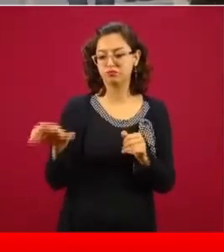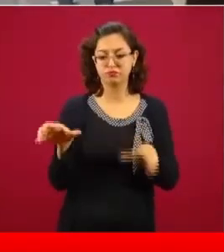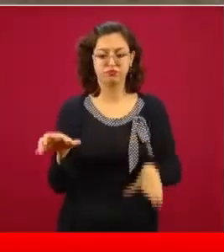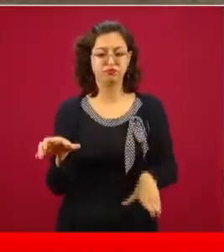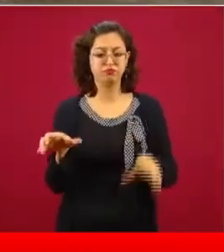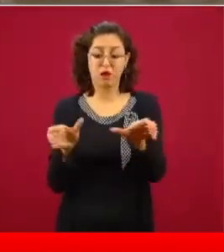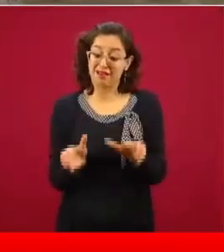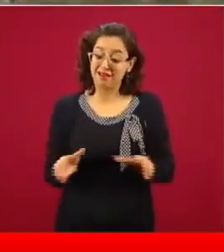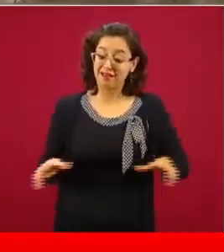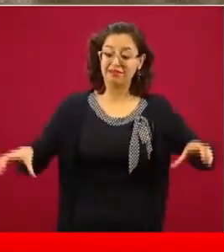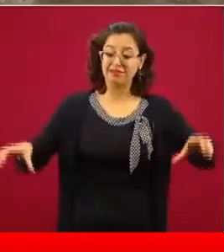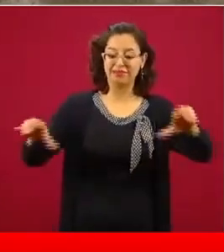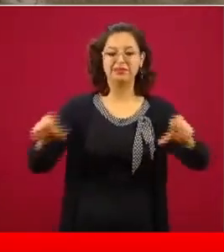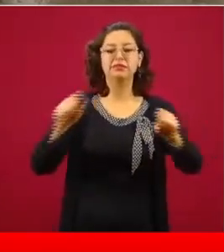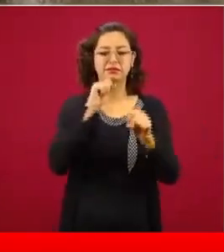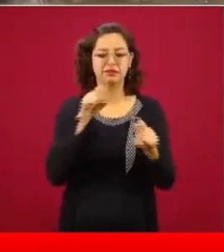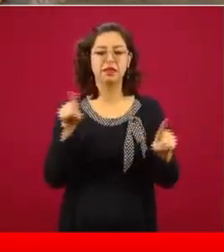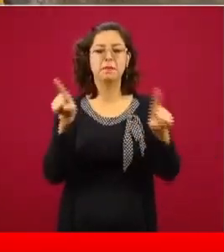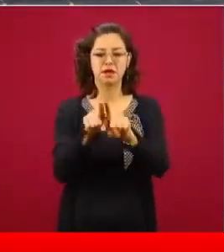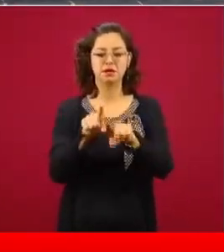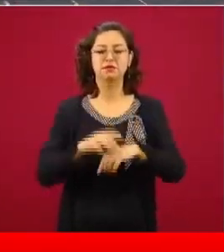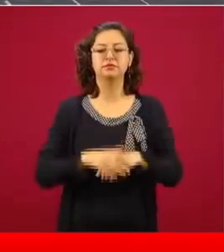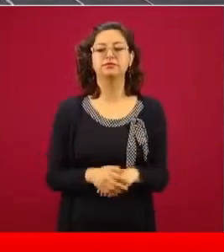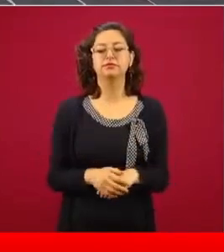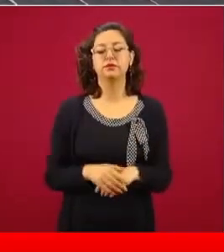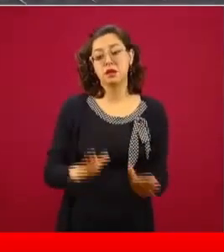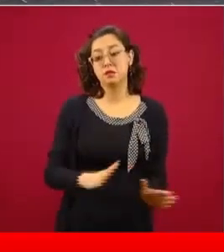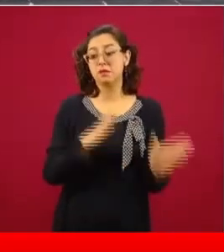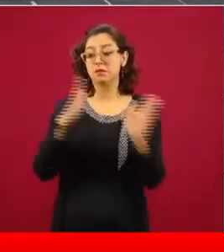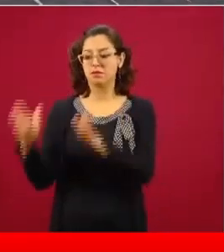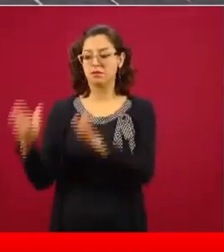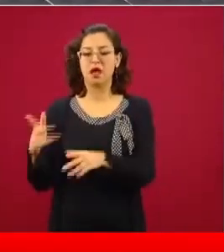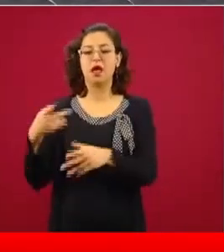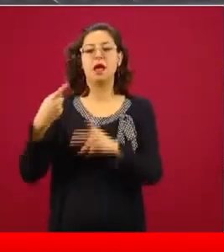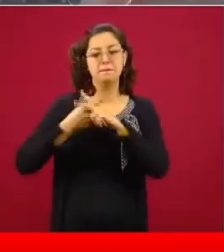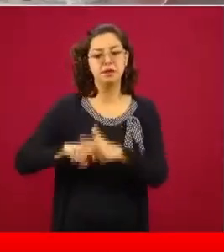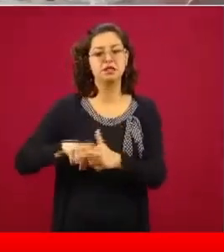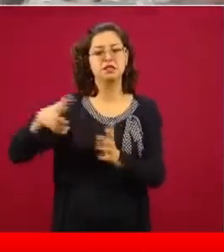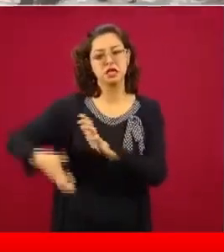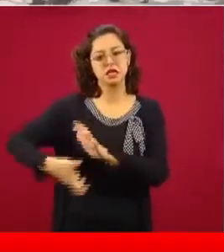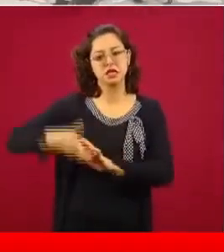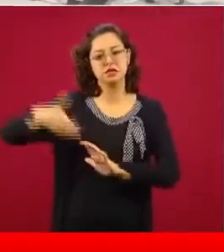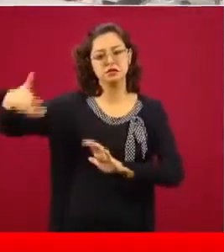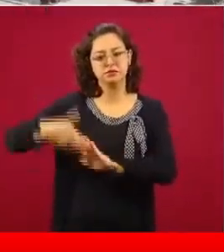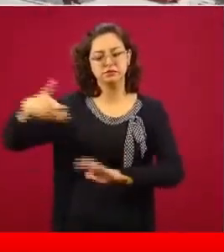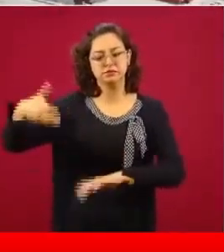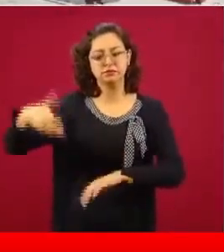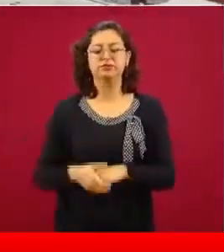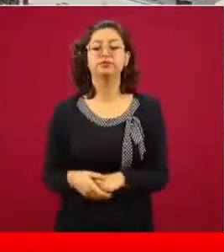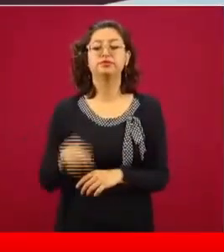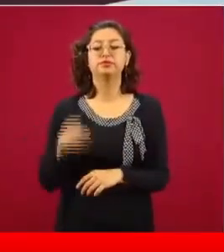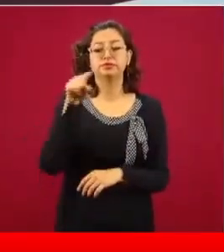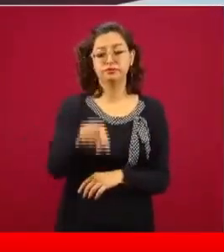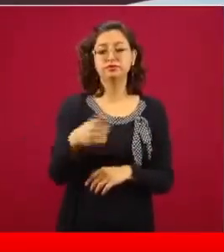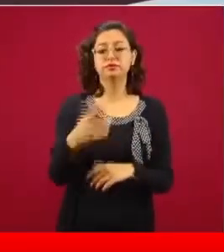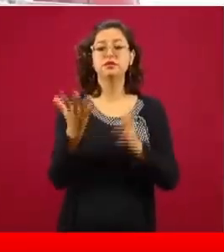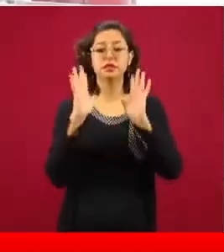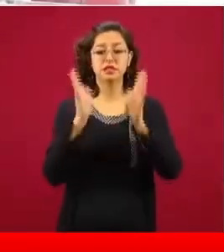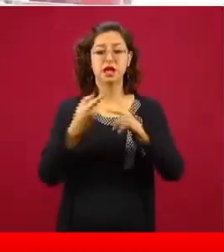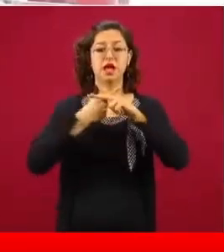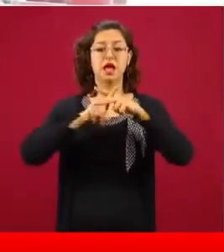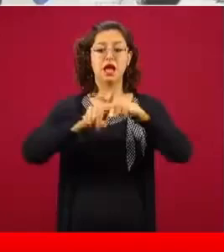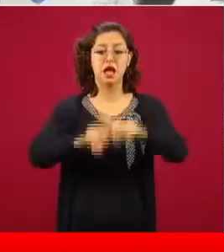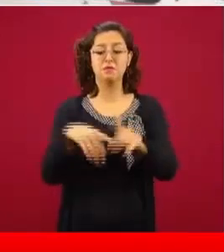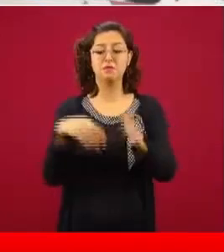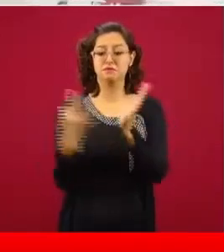pista norte, se realiza la conformación de terraplén. En la terminal de pasajeros, se realiza el montaje de la estructura de acero en